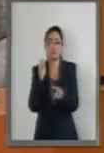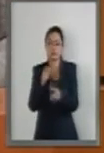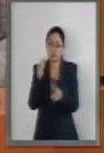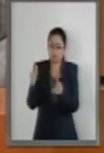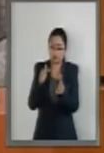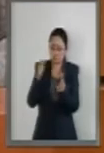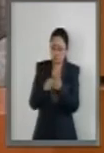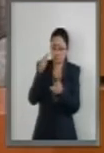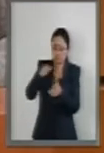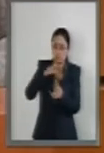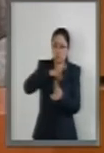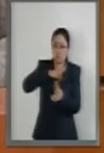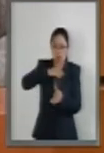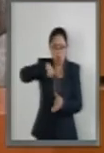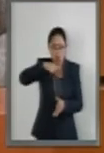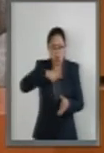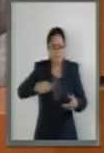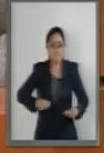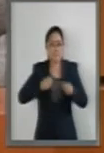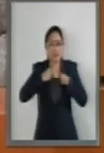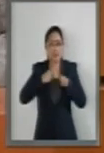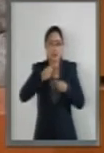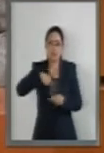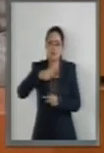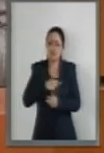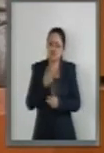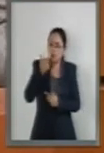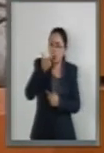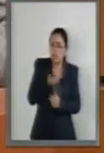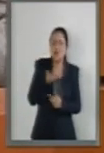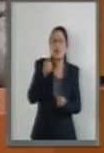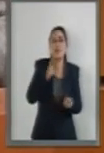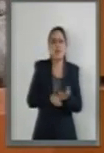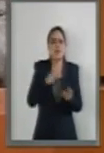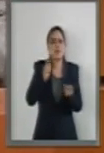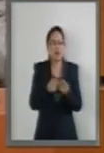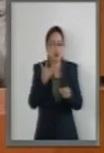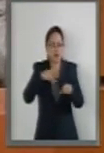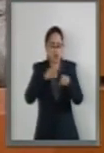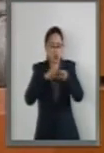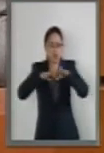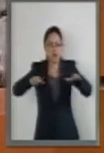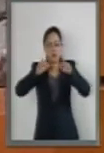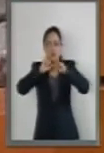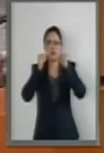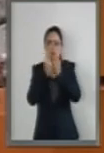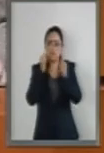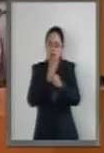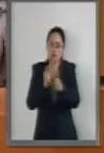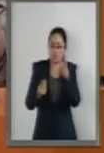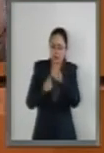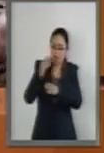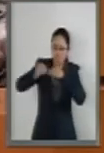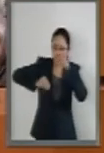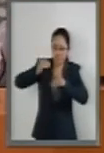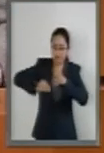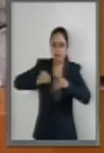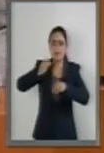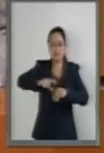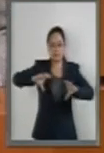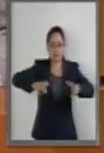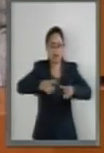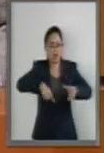desarrollan nuestras vidas, nuestra economía, la inclusión social, la innovación y que genere el encuentro